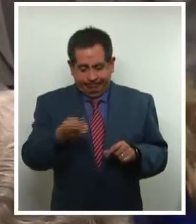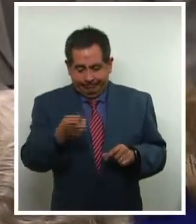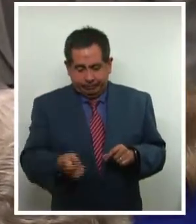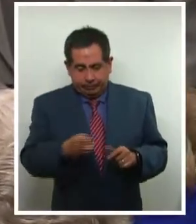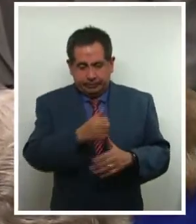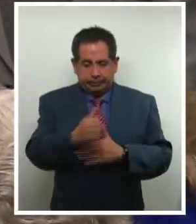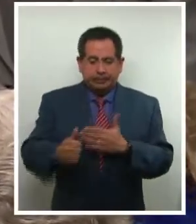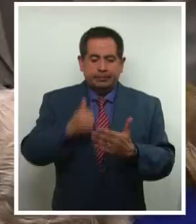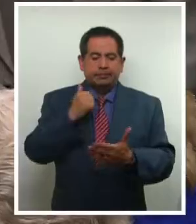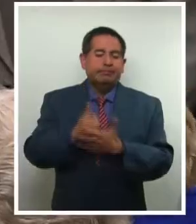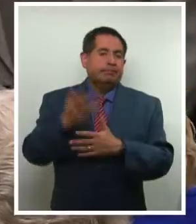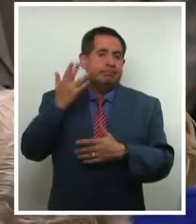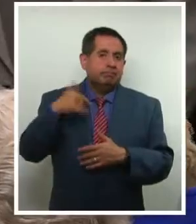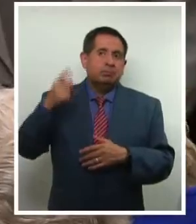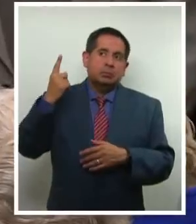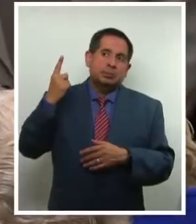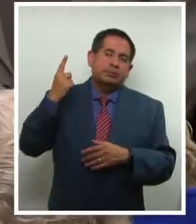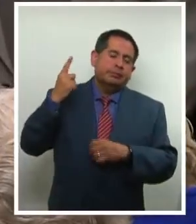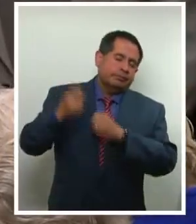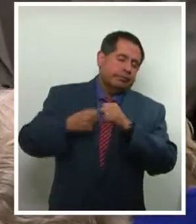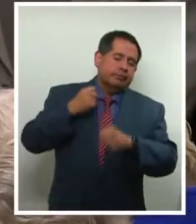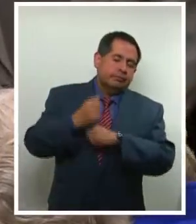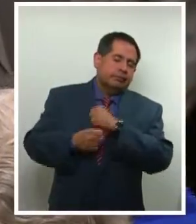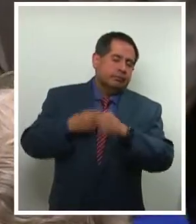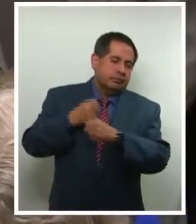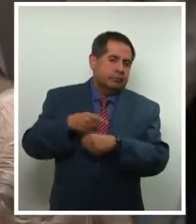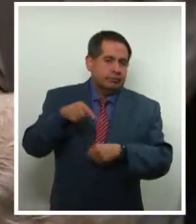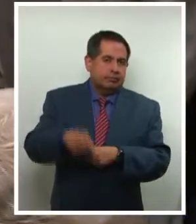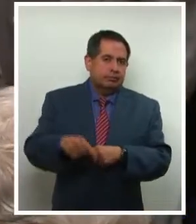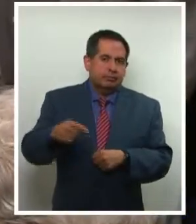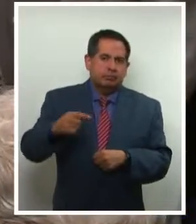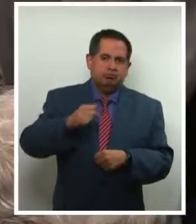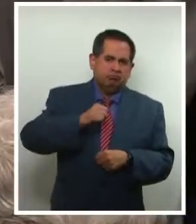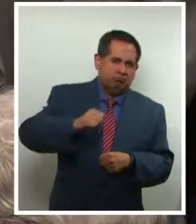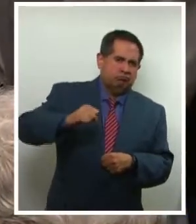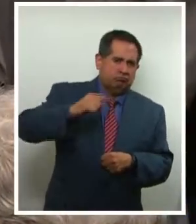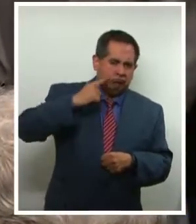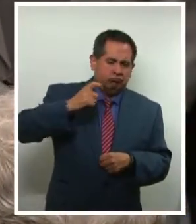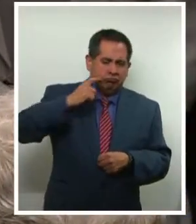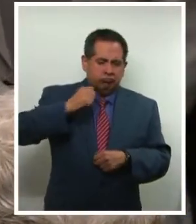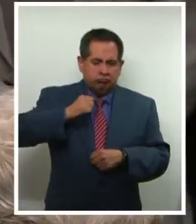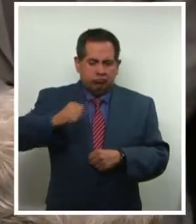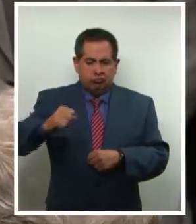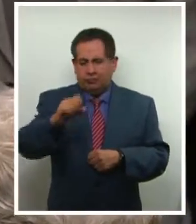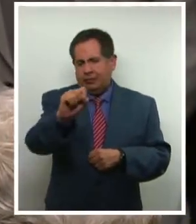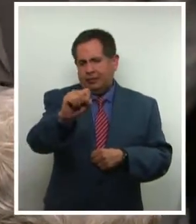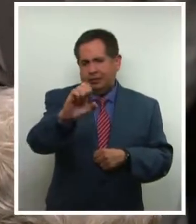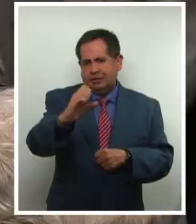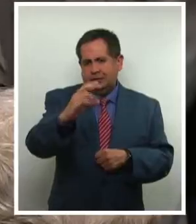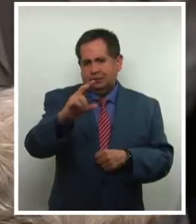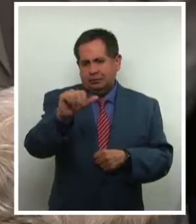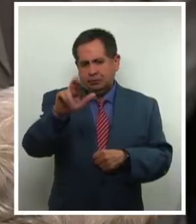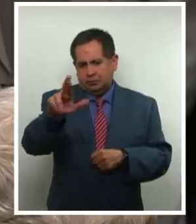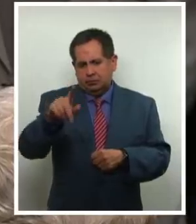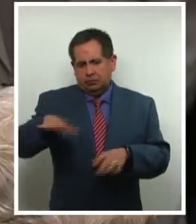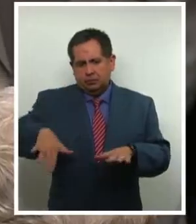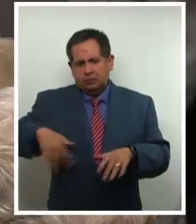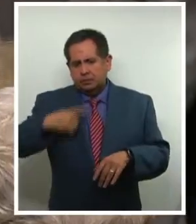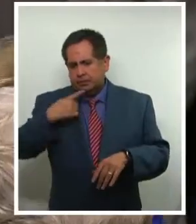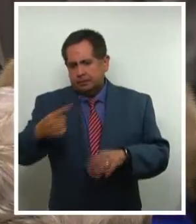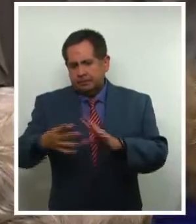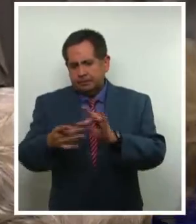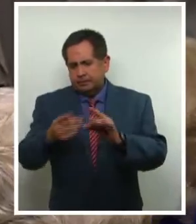ha sido los habitantes de la ciudad han dado una lucha secular, como dice muy